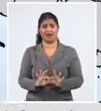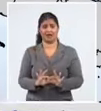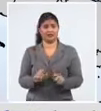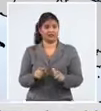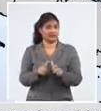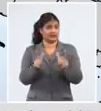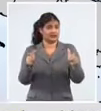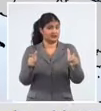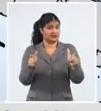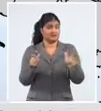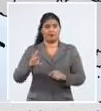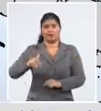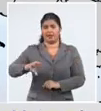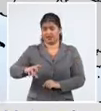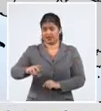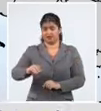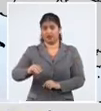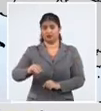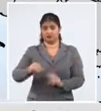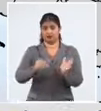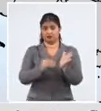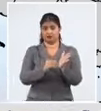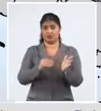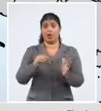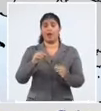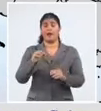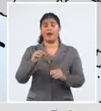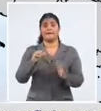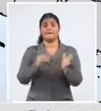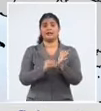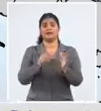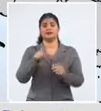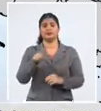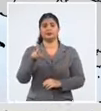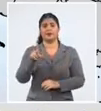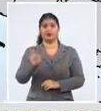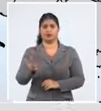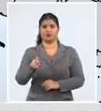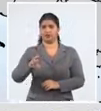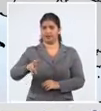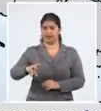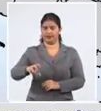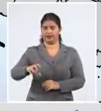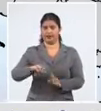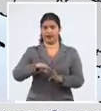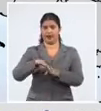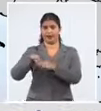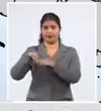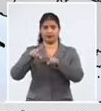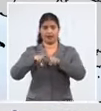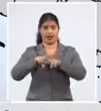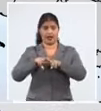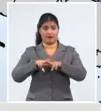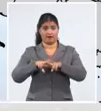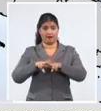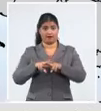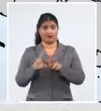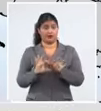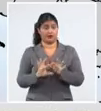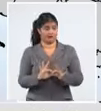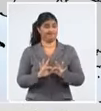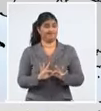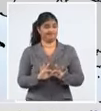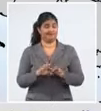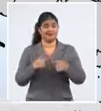elevada, 1.128. La Habana, como siempre digo, alto, pero por debajo de 1.000,